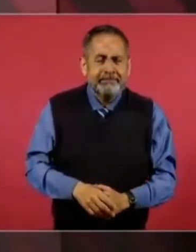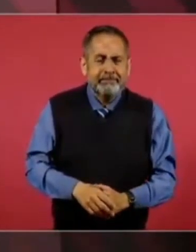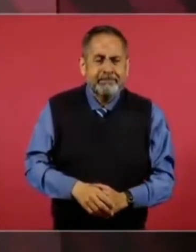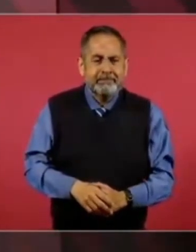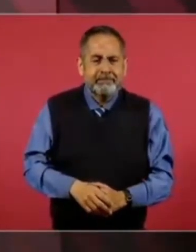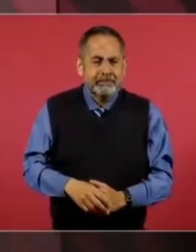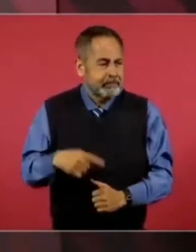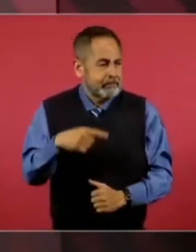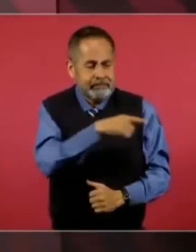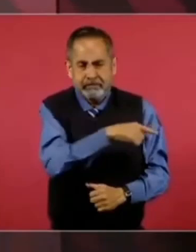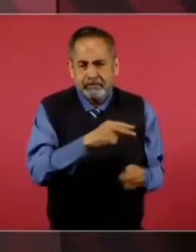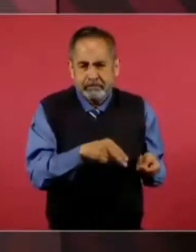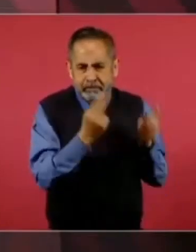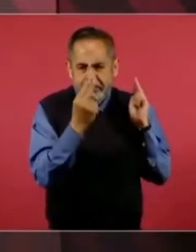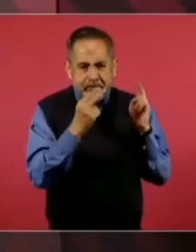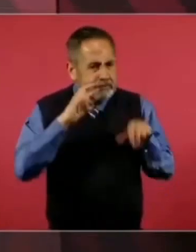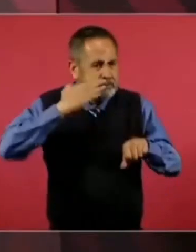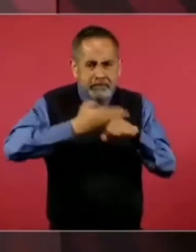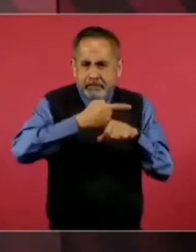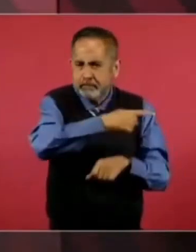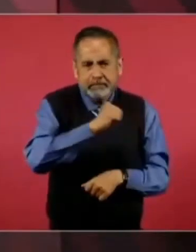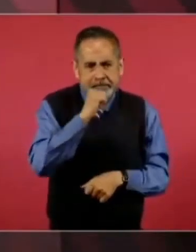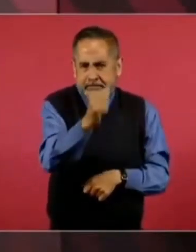No le corresponde,